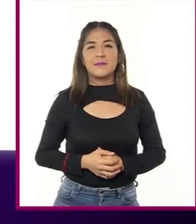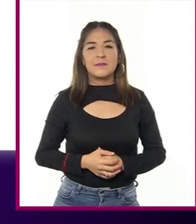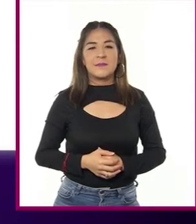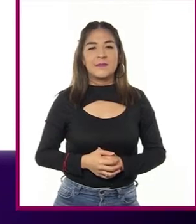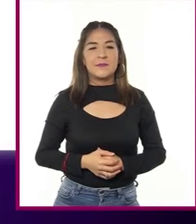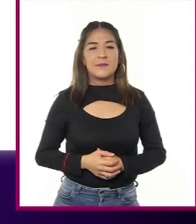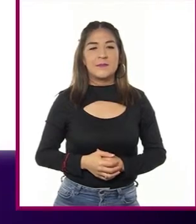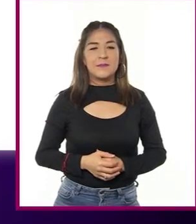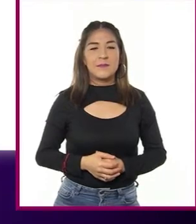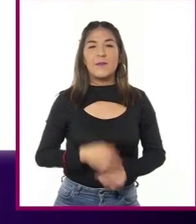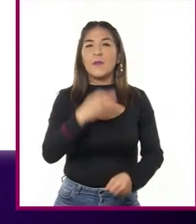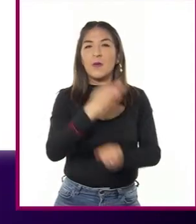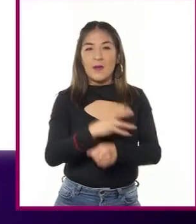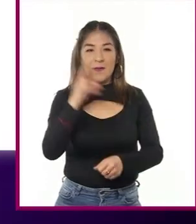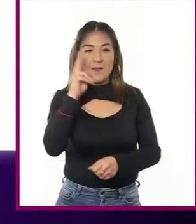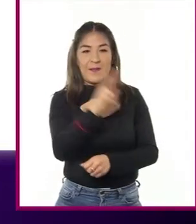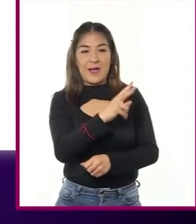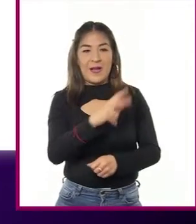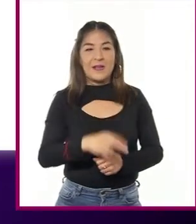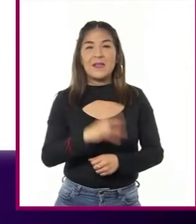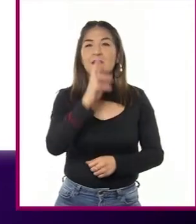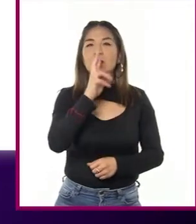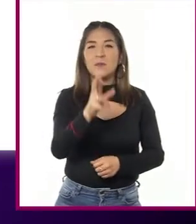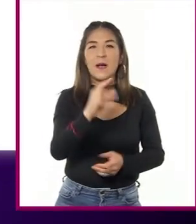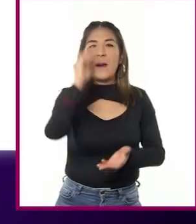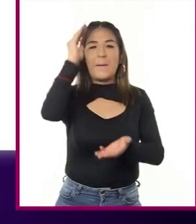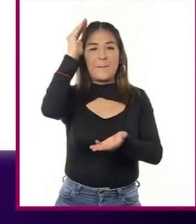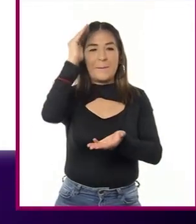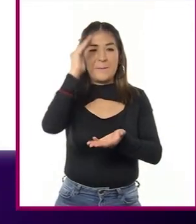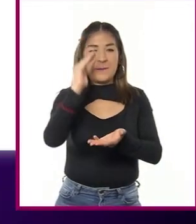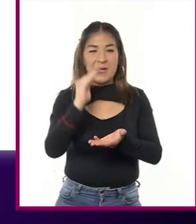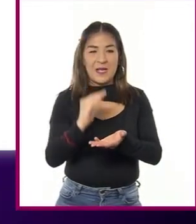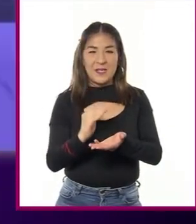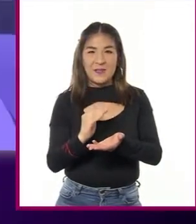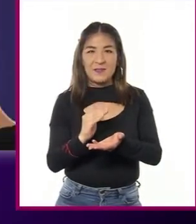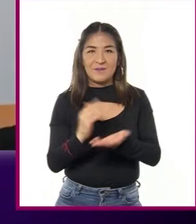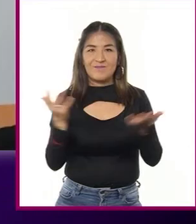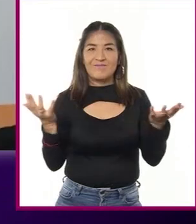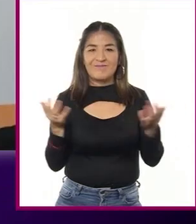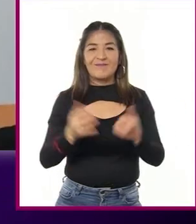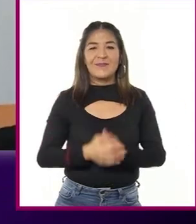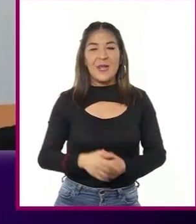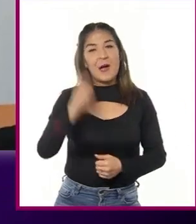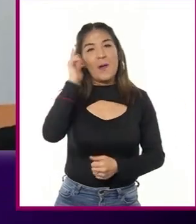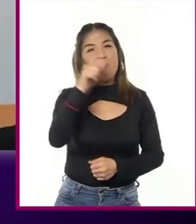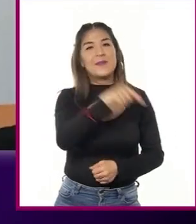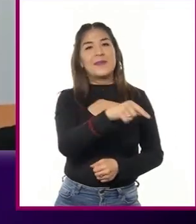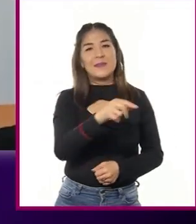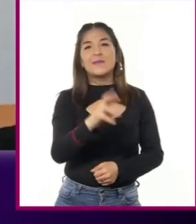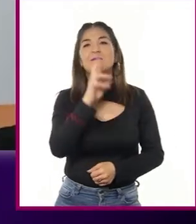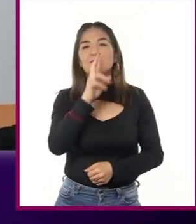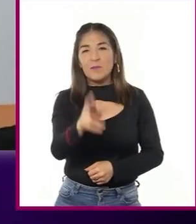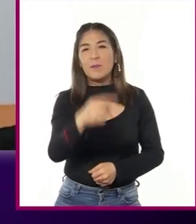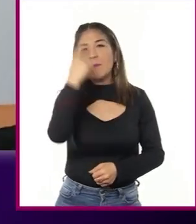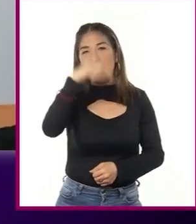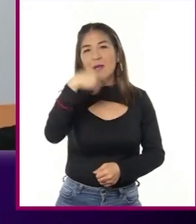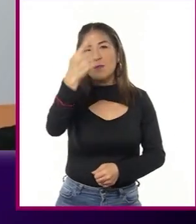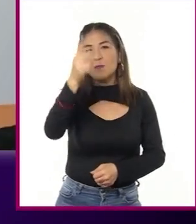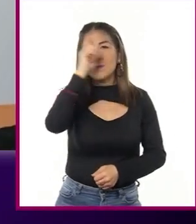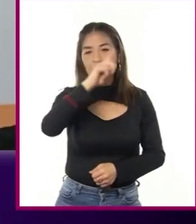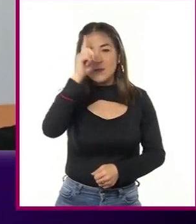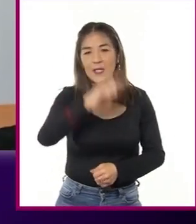Como podemos ver, la cantidad de resultados ha disminuido drásticamente. Espero que estas recomendaciones les sean de